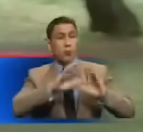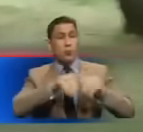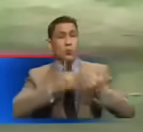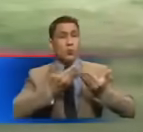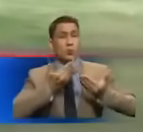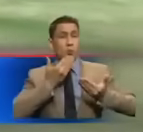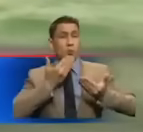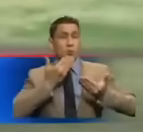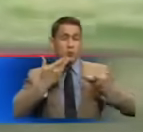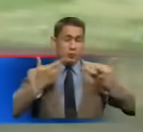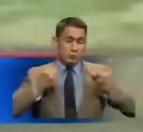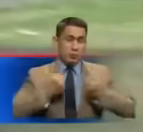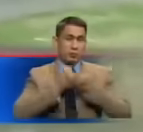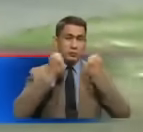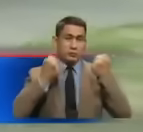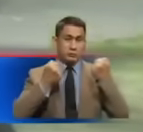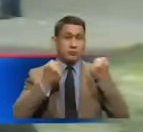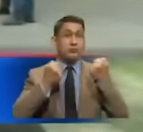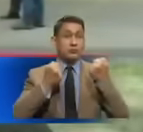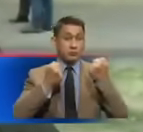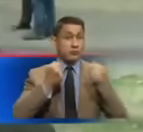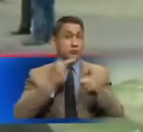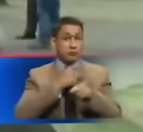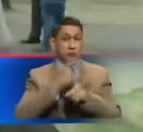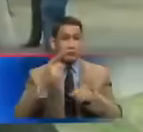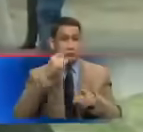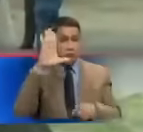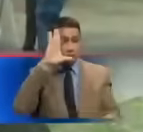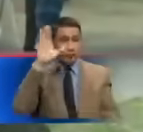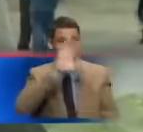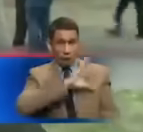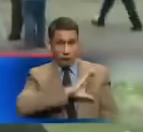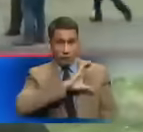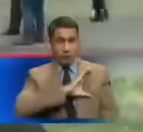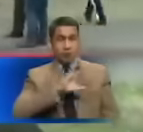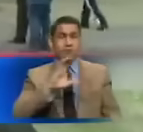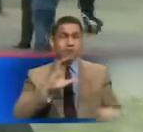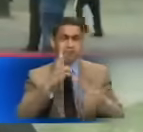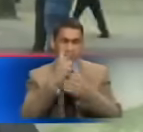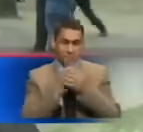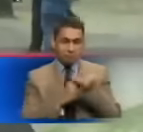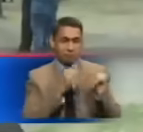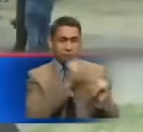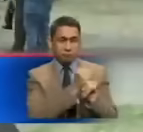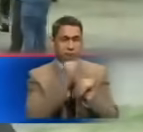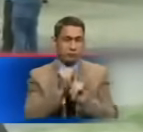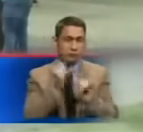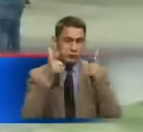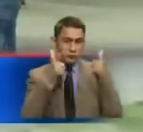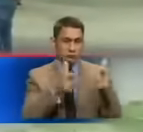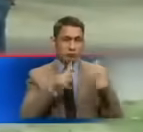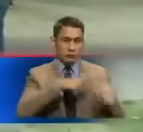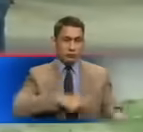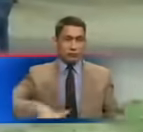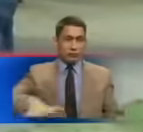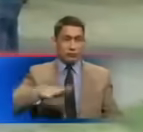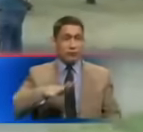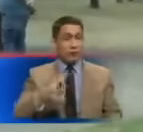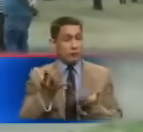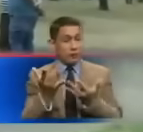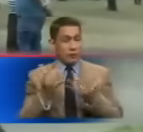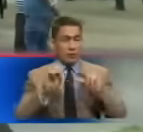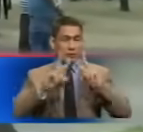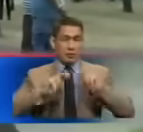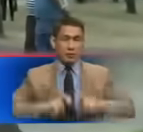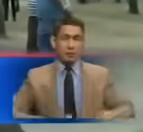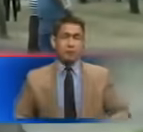del accidente, y con esto la policía también brinda la seguridad en los exteriores hasta que se dé este proceso investigativo de la Policía